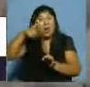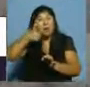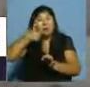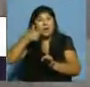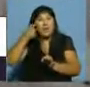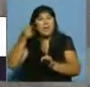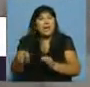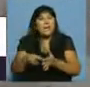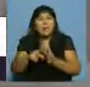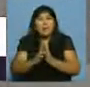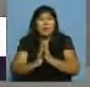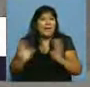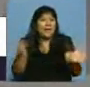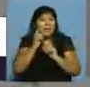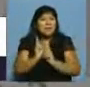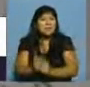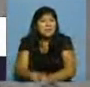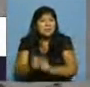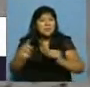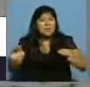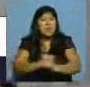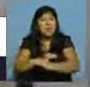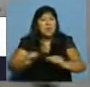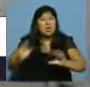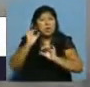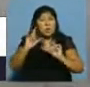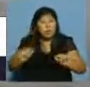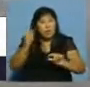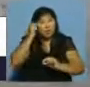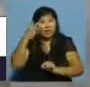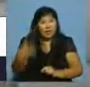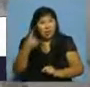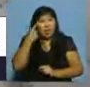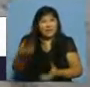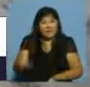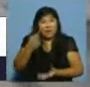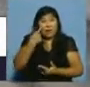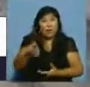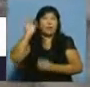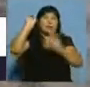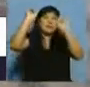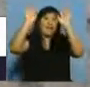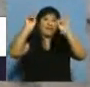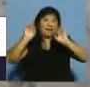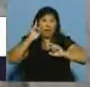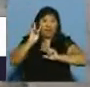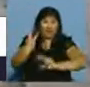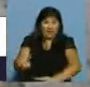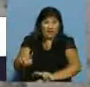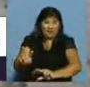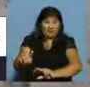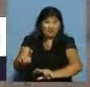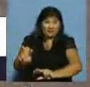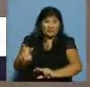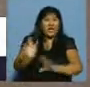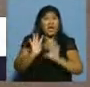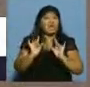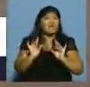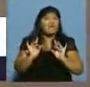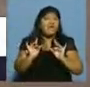ruta nacional número 34. Estamos aquí en el semáforo para que ustedes observen lo dificultoso que es transitar por aquí debido